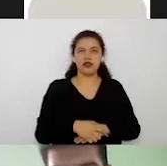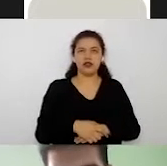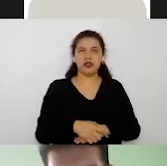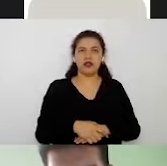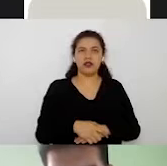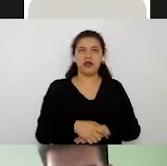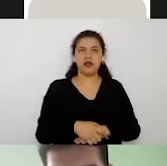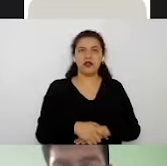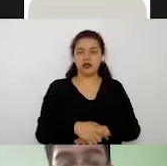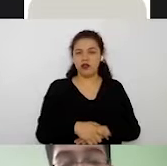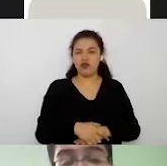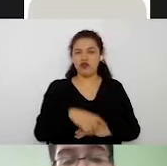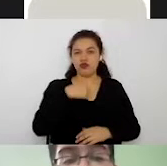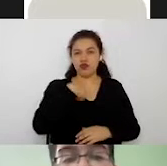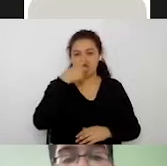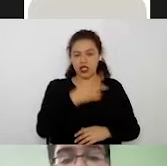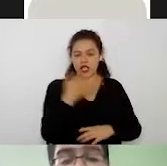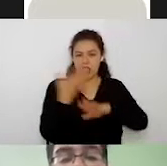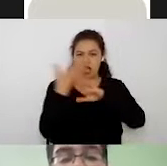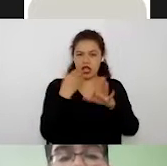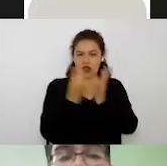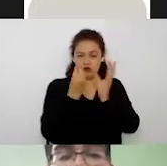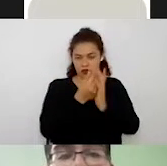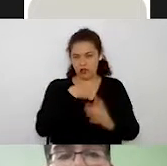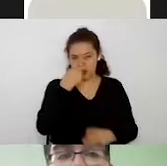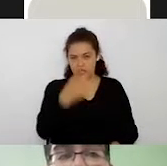y como se decía la clase pasada,